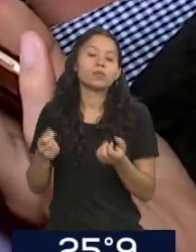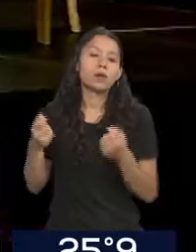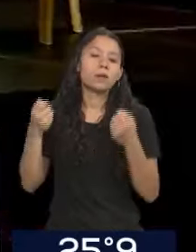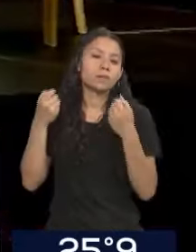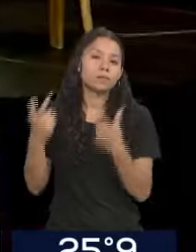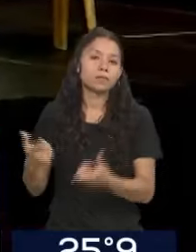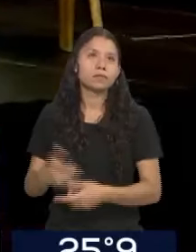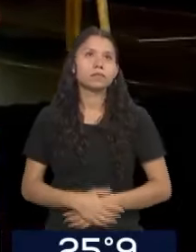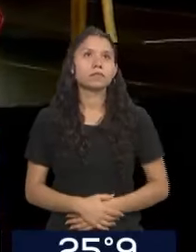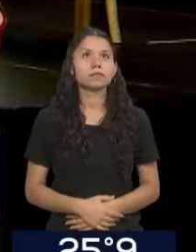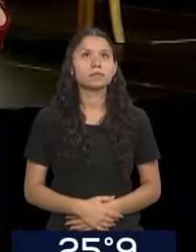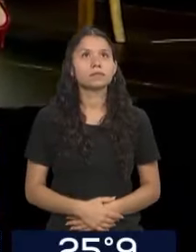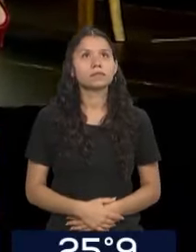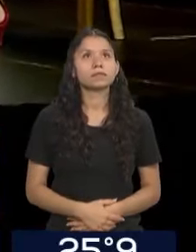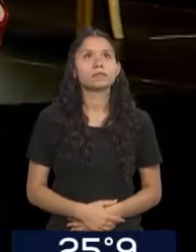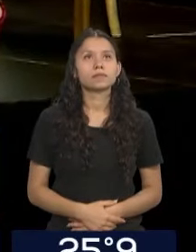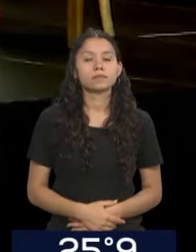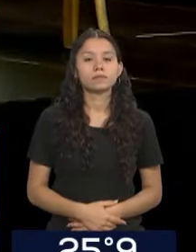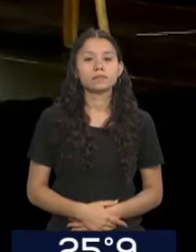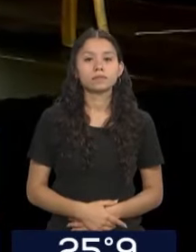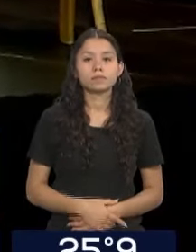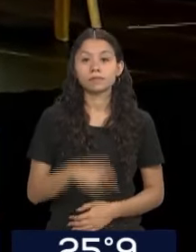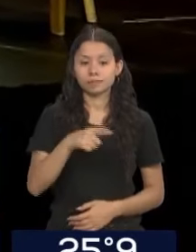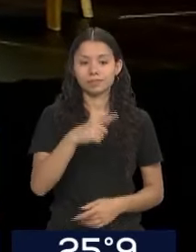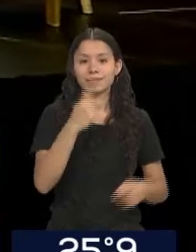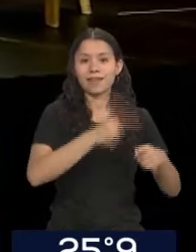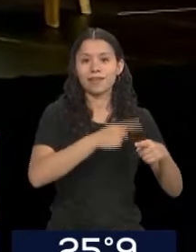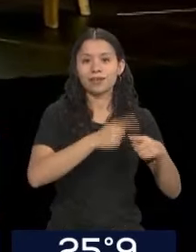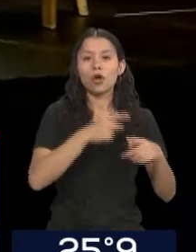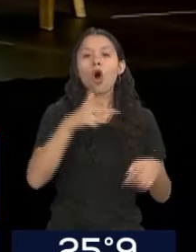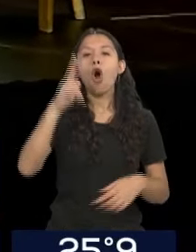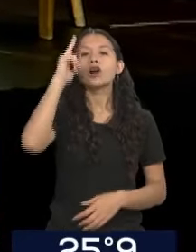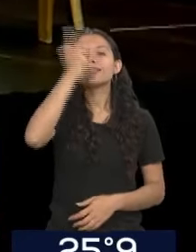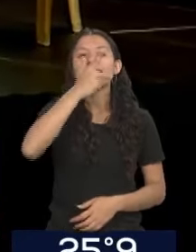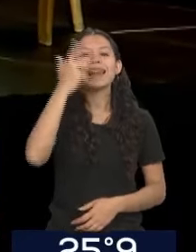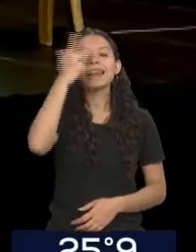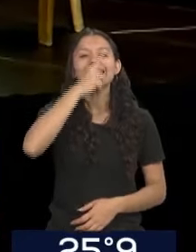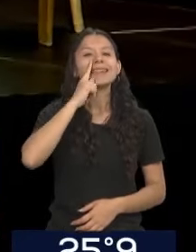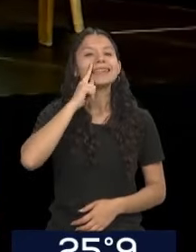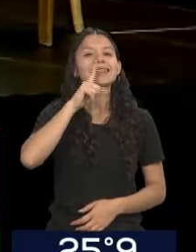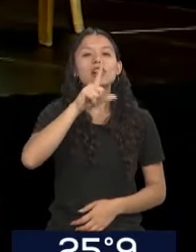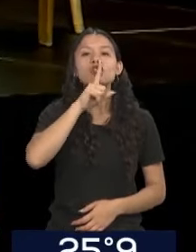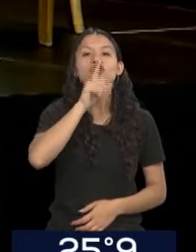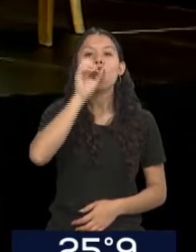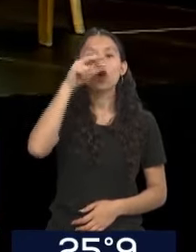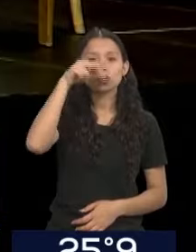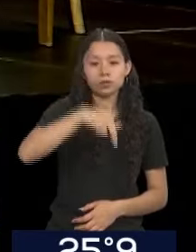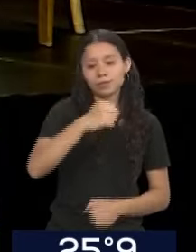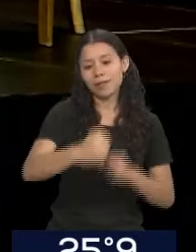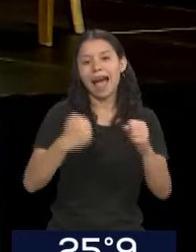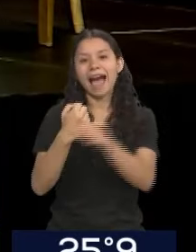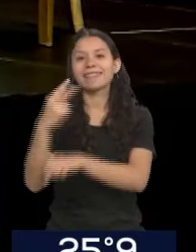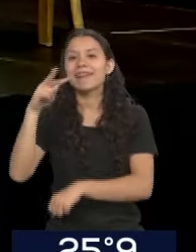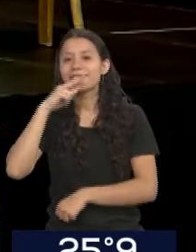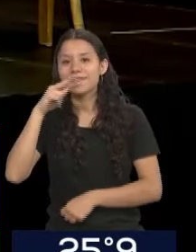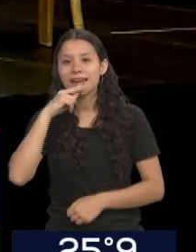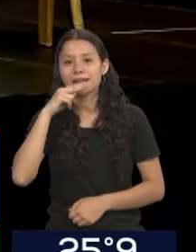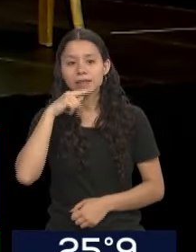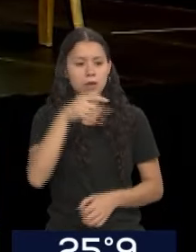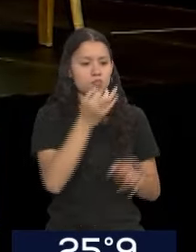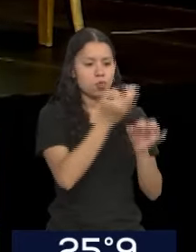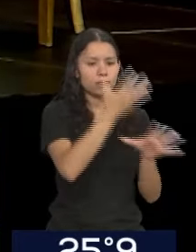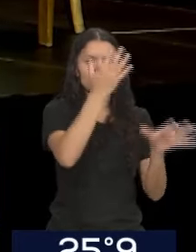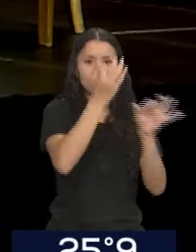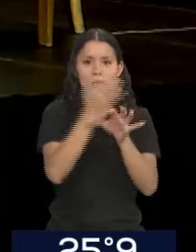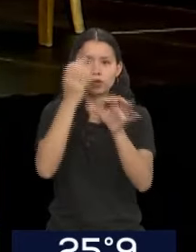instalada. La cumbre se lleva a cabo en el Hotel Hilton y se extenderá hasta el viernes. Se espera la participación de inversores y profesionales de distintas